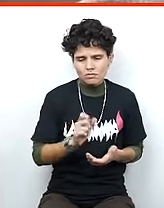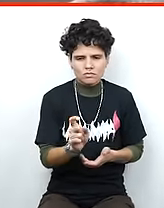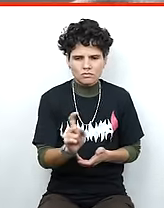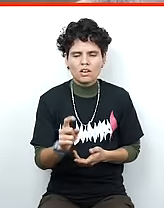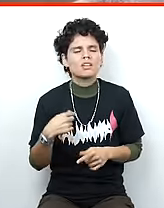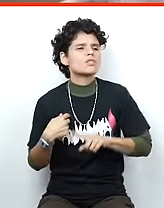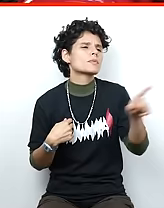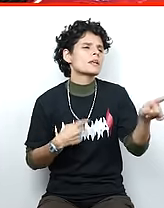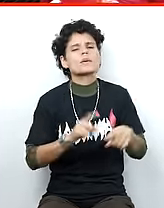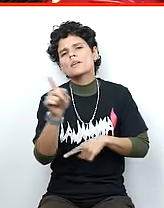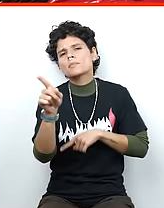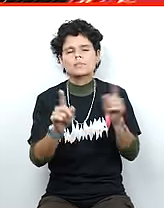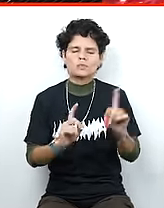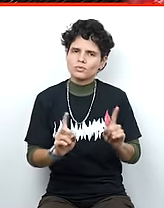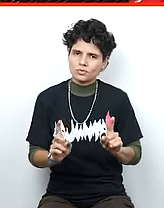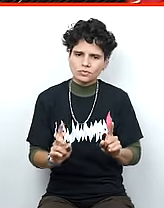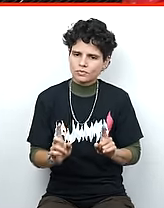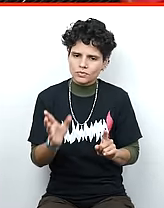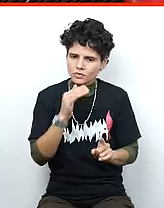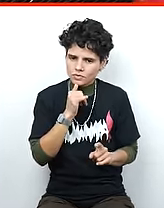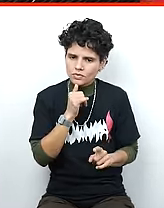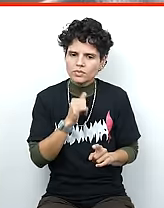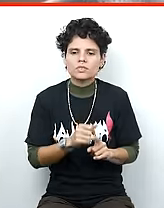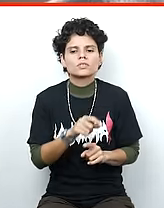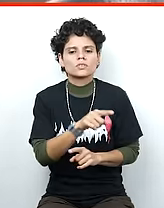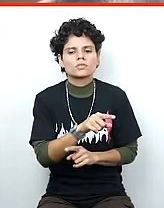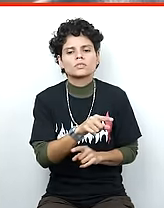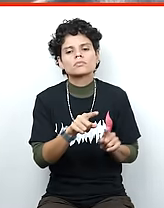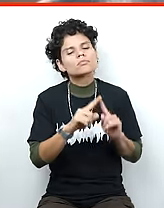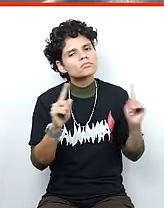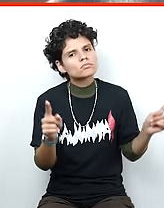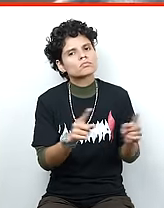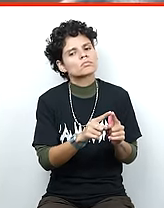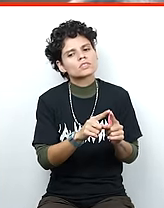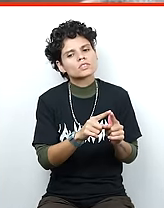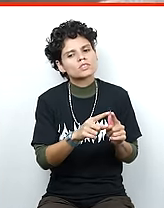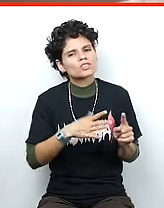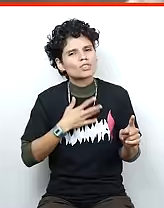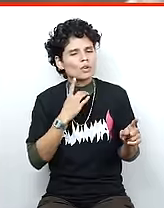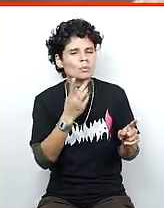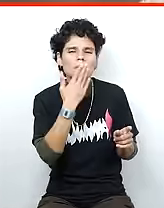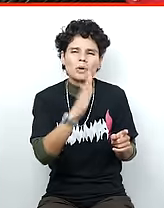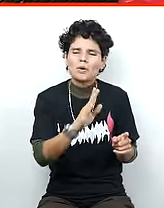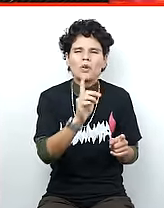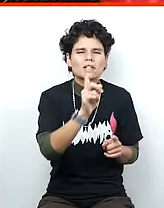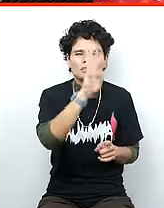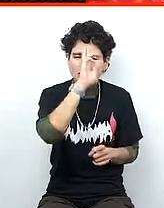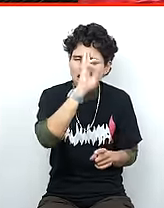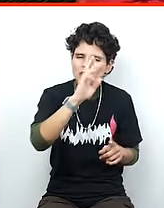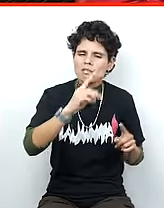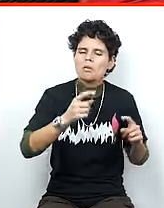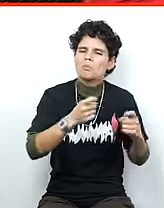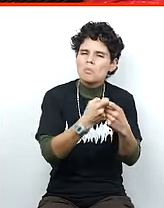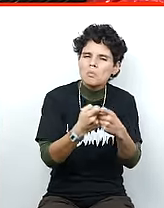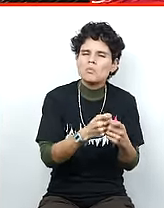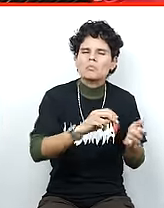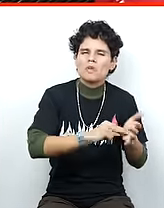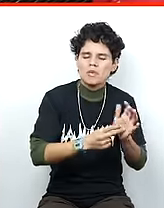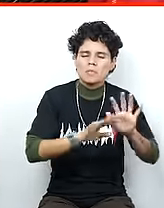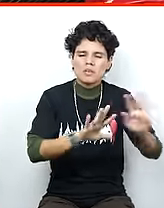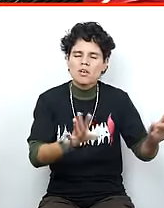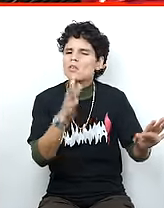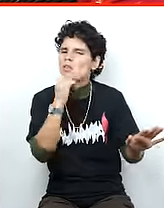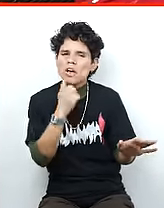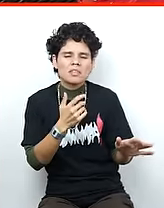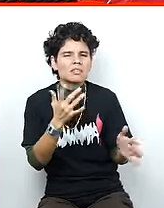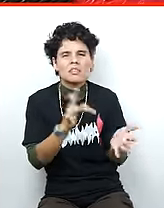gratis, voy para allá, todo como tiene que ser, pero acá a la vez, ¿sabes qué? Yo creo que está bien, porque casi nunca hay guar locas, pues nunca hay guar raras y nunca le debéis nada a nadie. ¿Y